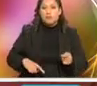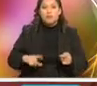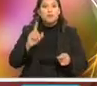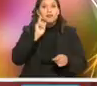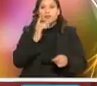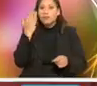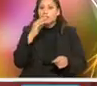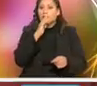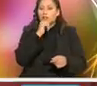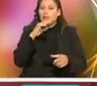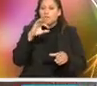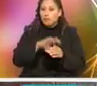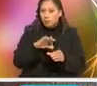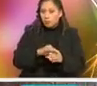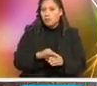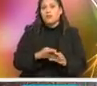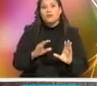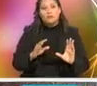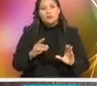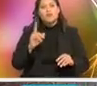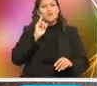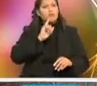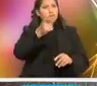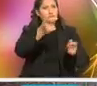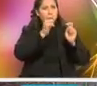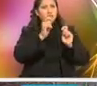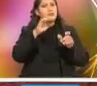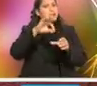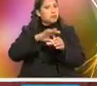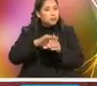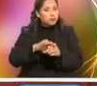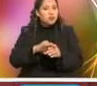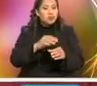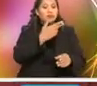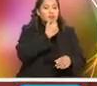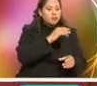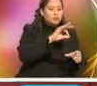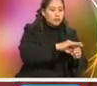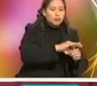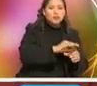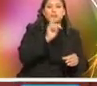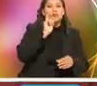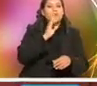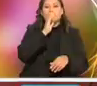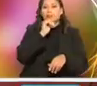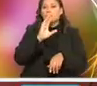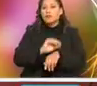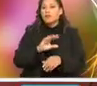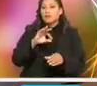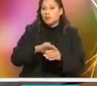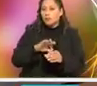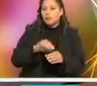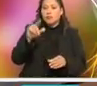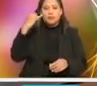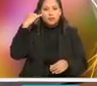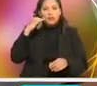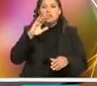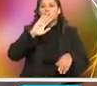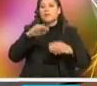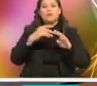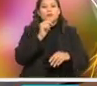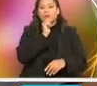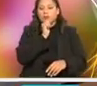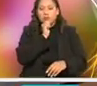podían votar. O sea, se postuló y la votaron hombres, porque las mujeres no tenían el voto en ese momento en Yucatán ni en el